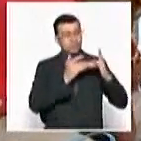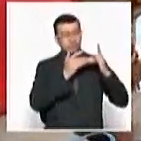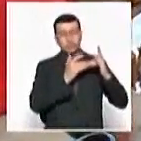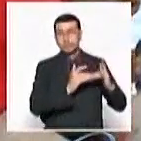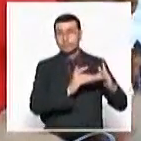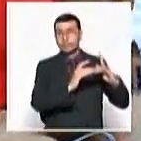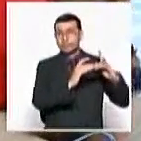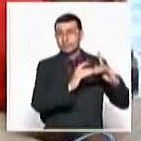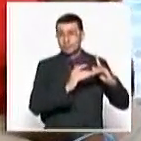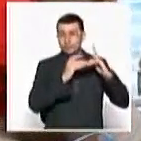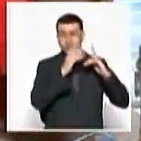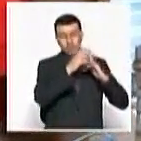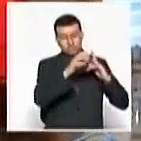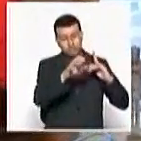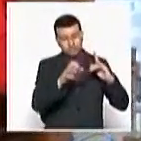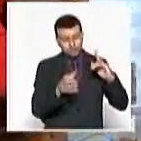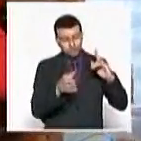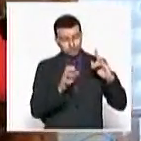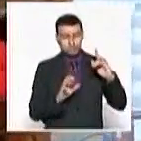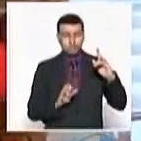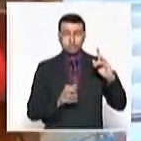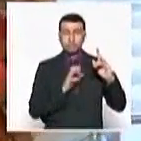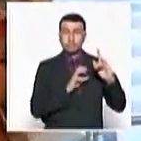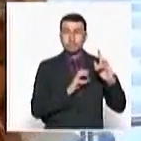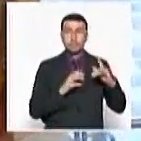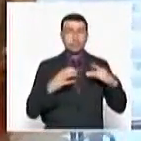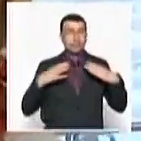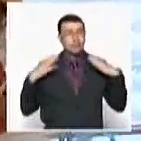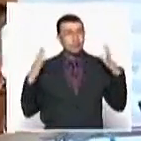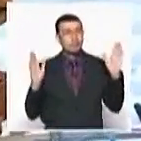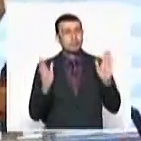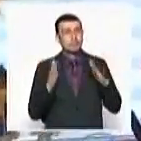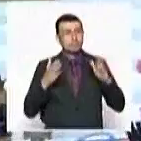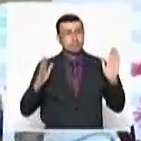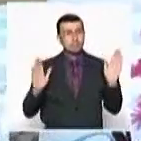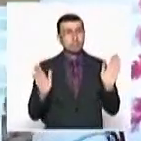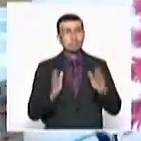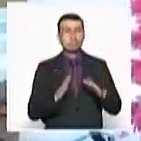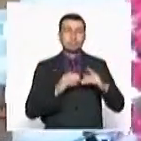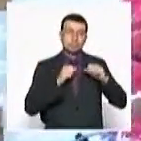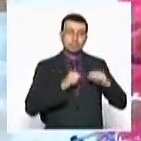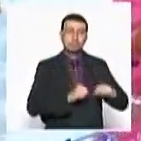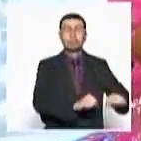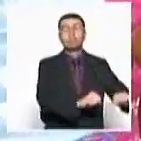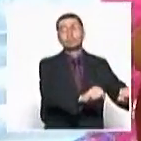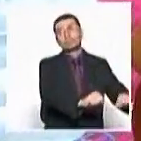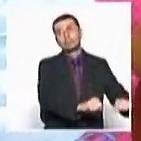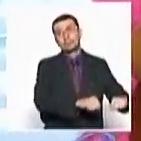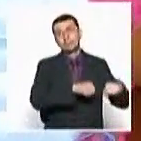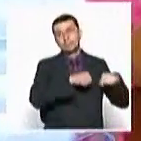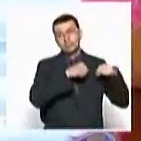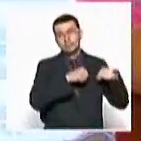adornaban, y en tanto que un ángel meciéndole está.